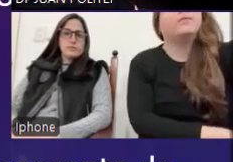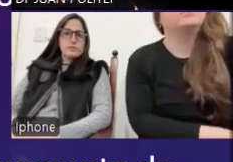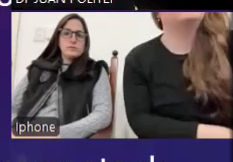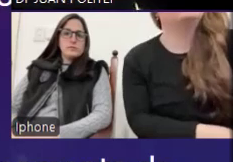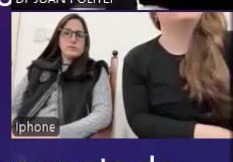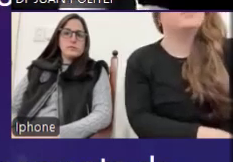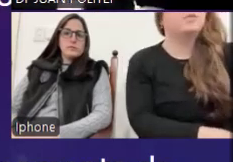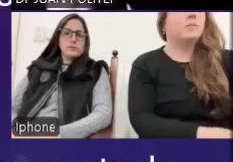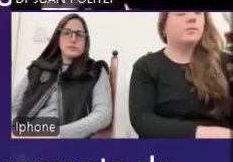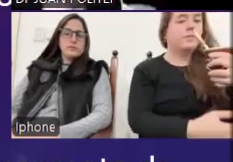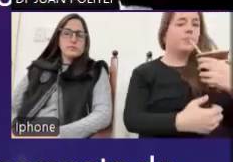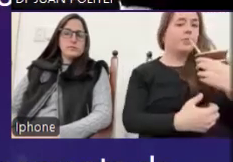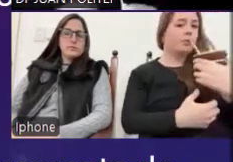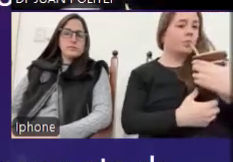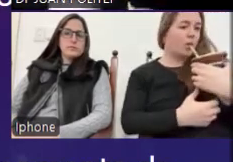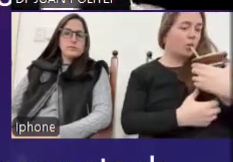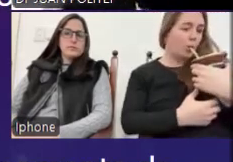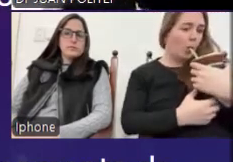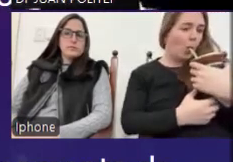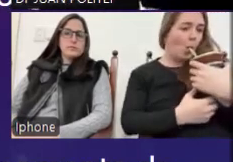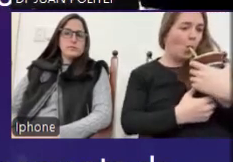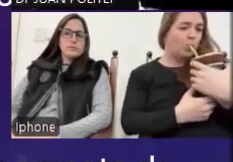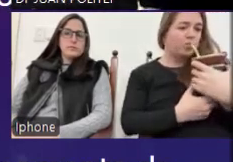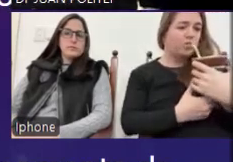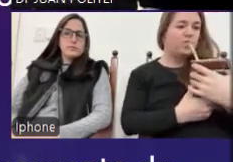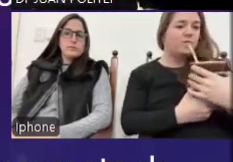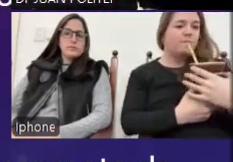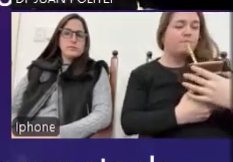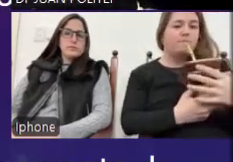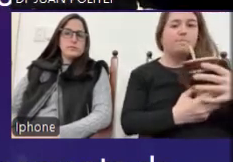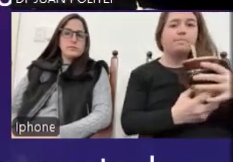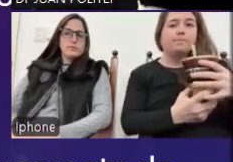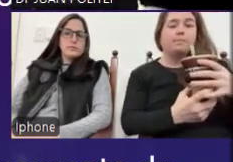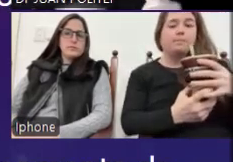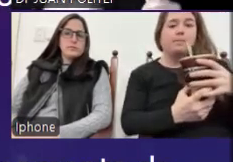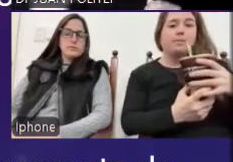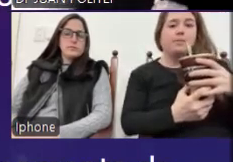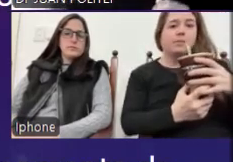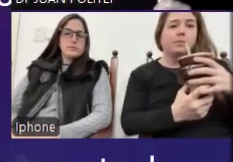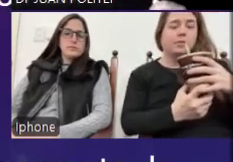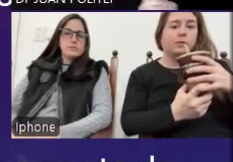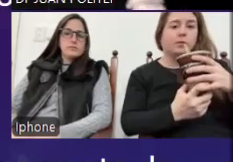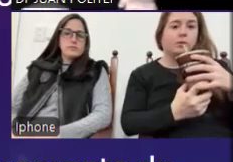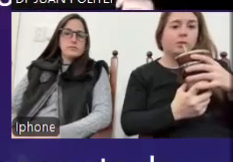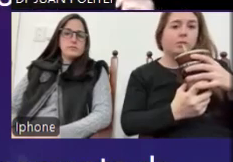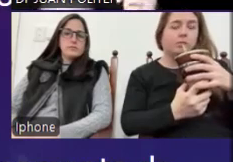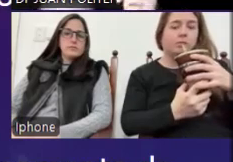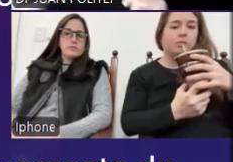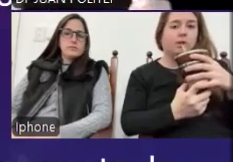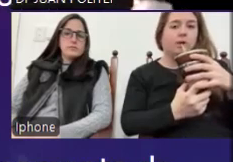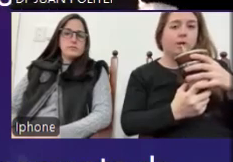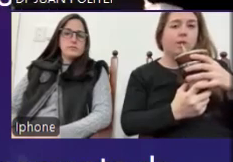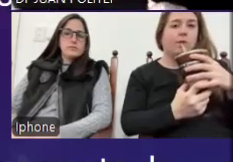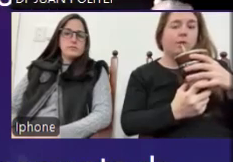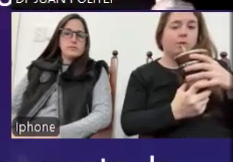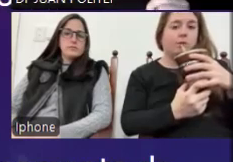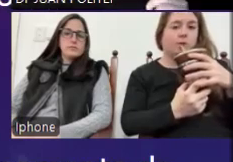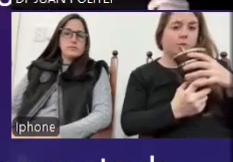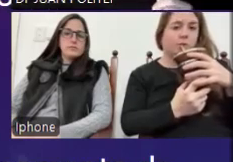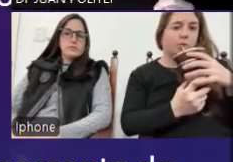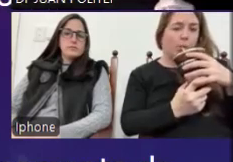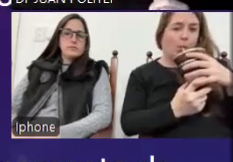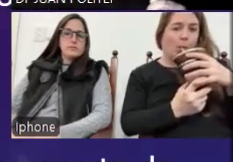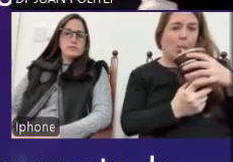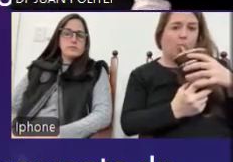No. Tiene que venir una vez por mes a controlarse. Se le saca sangre, se le